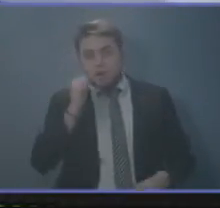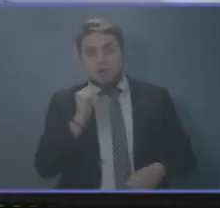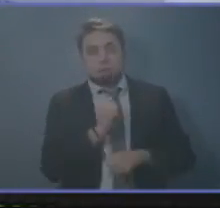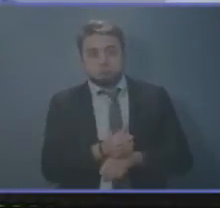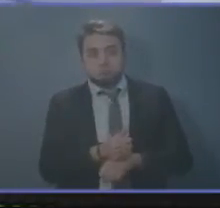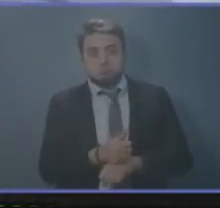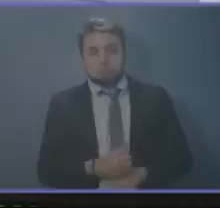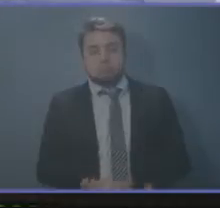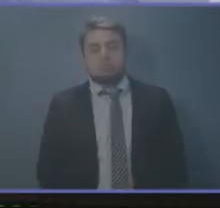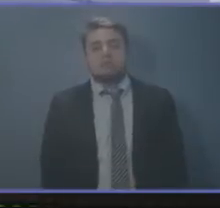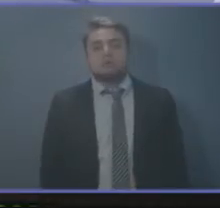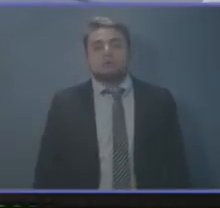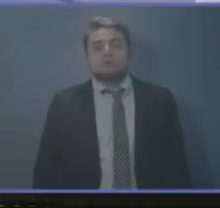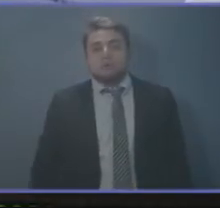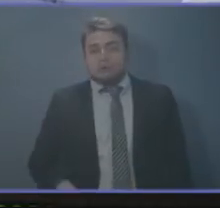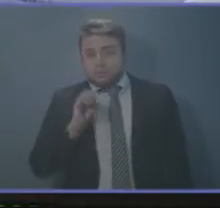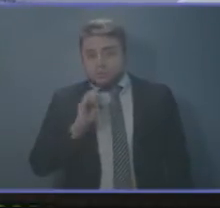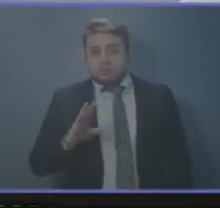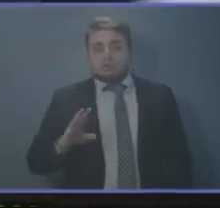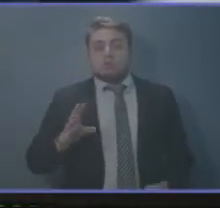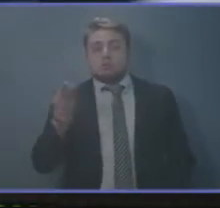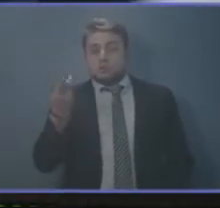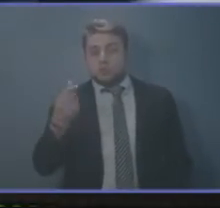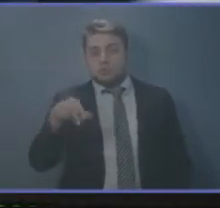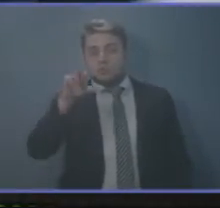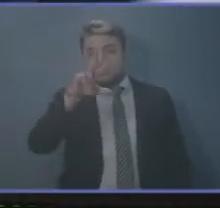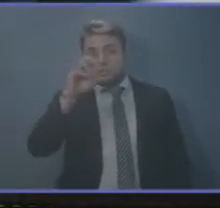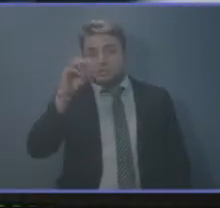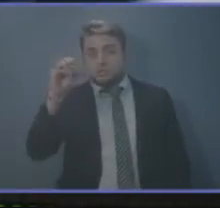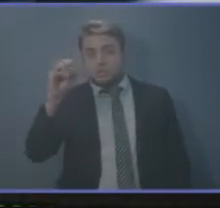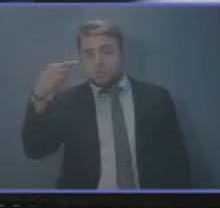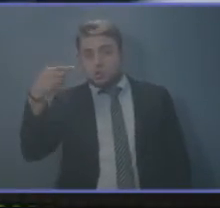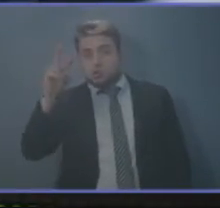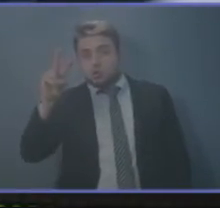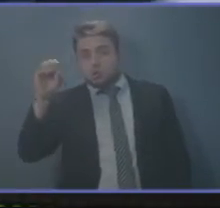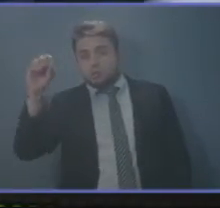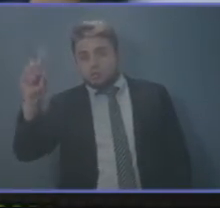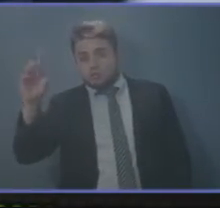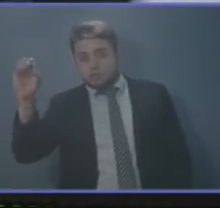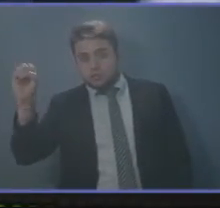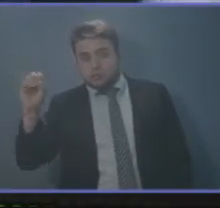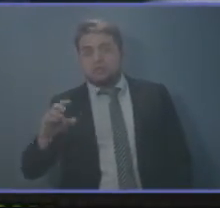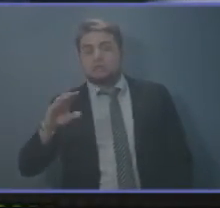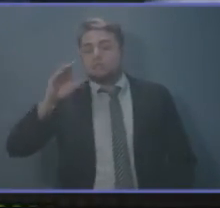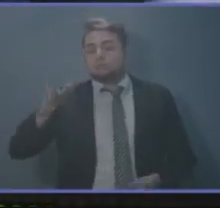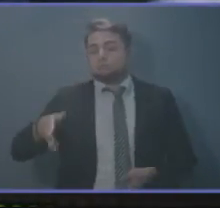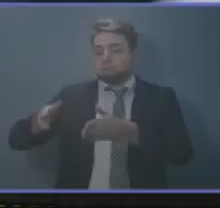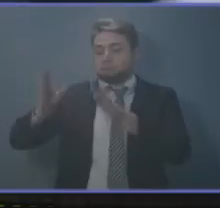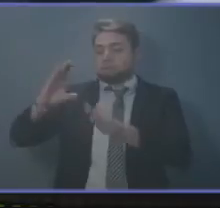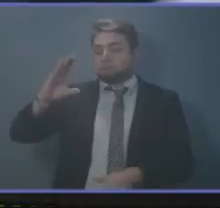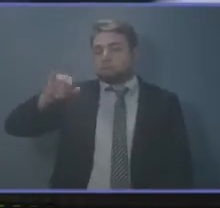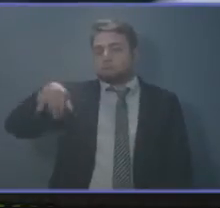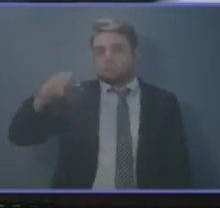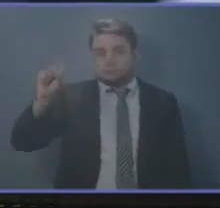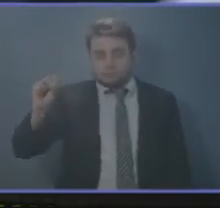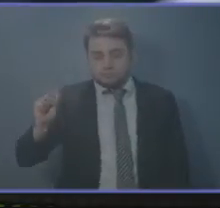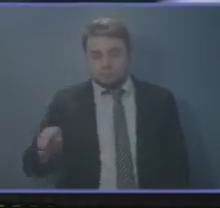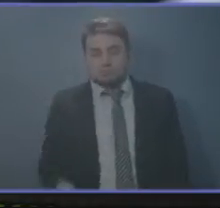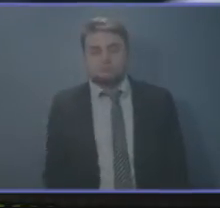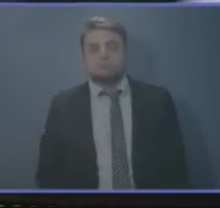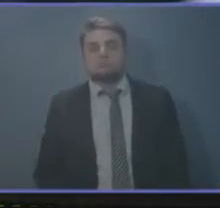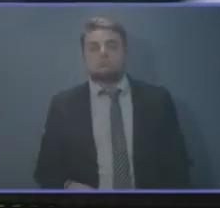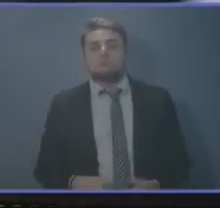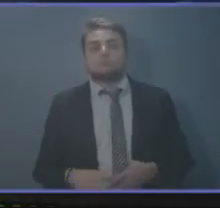sentencia número 300-2010 de la Sala de lo Constitucional. Esto como un amparo